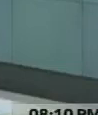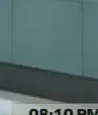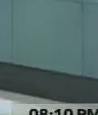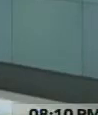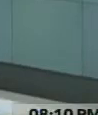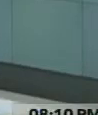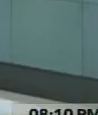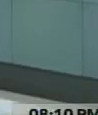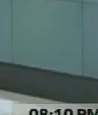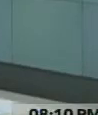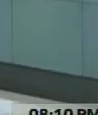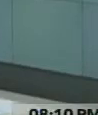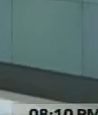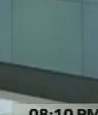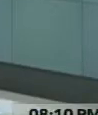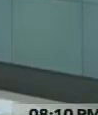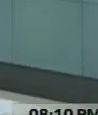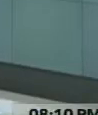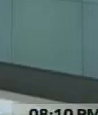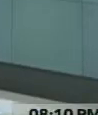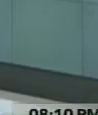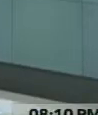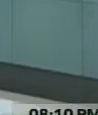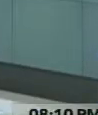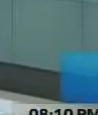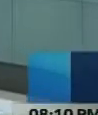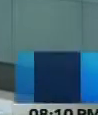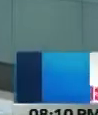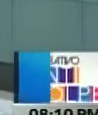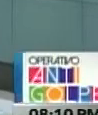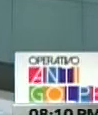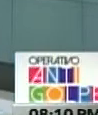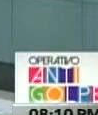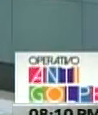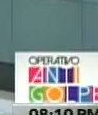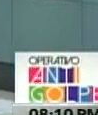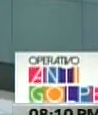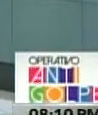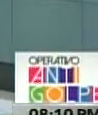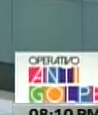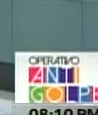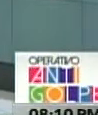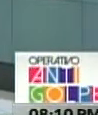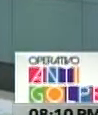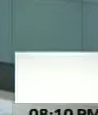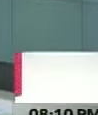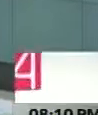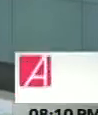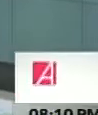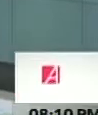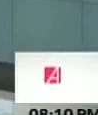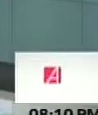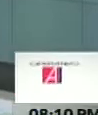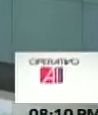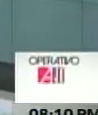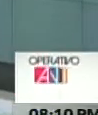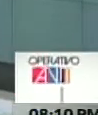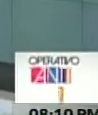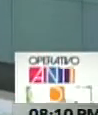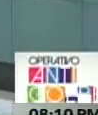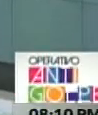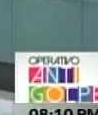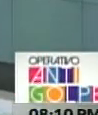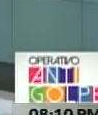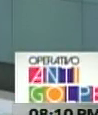Comenzamos con las informaciones. En el estado de Barinas se registraron acciones terroristas que dejaron como saldo una persona muerta y 5 lesionadas. Tenemos